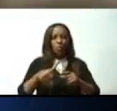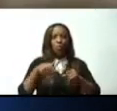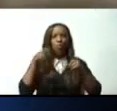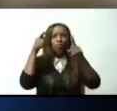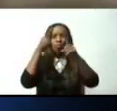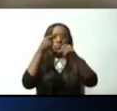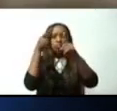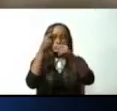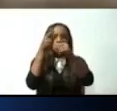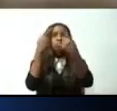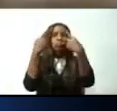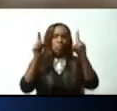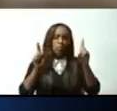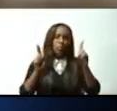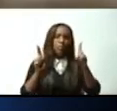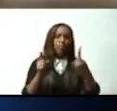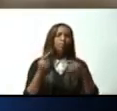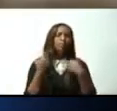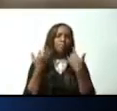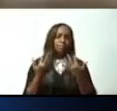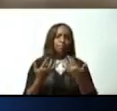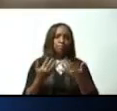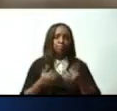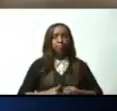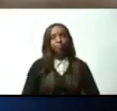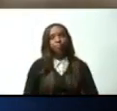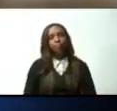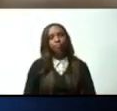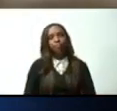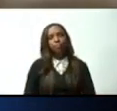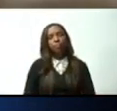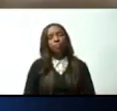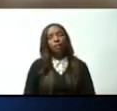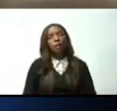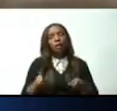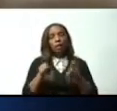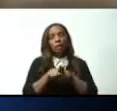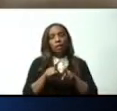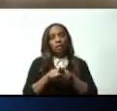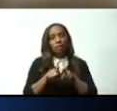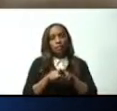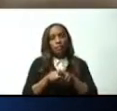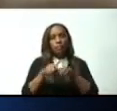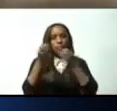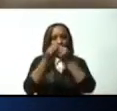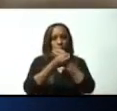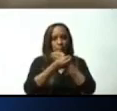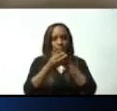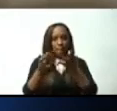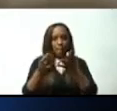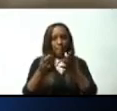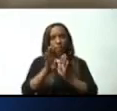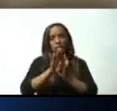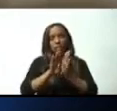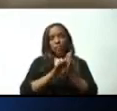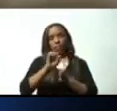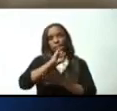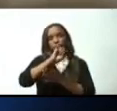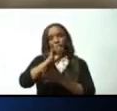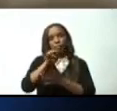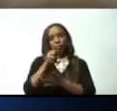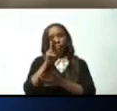quiero iniciar con otro tema haciendo mención de Juan 3:16. Y conoceréis la